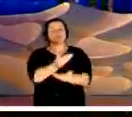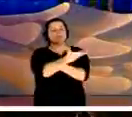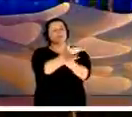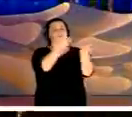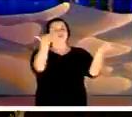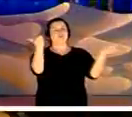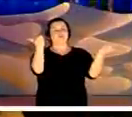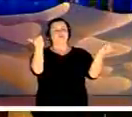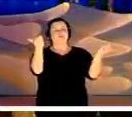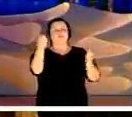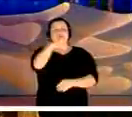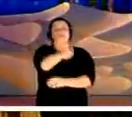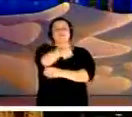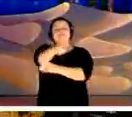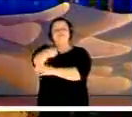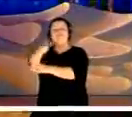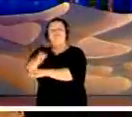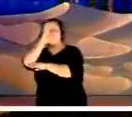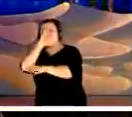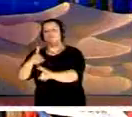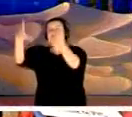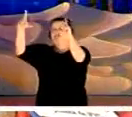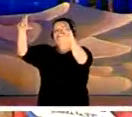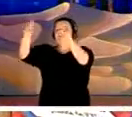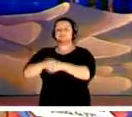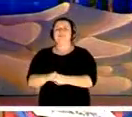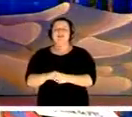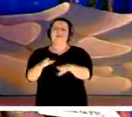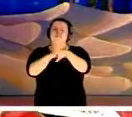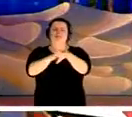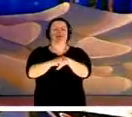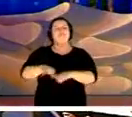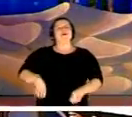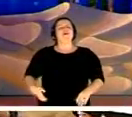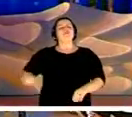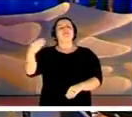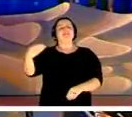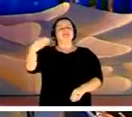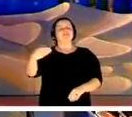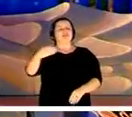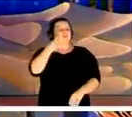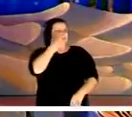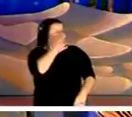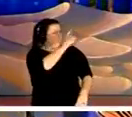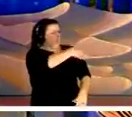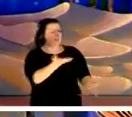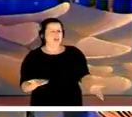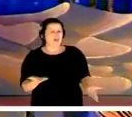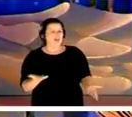pequeño Nicolás. El príncipe de Bequelar. A ver quién es el patata este ahora, ¿eh?